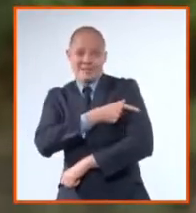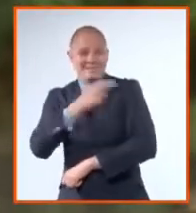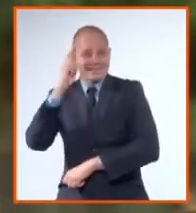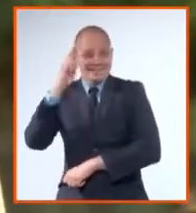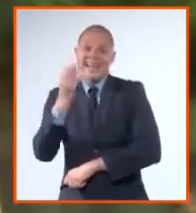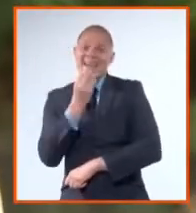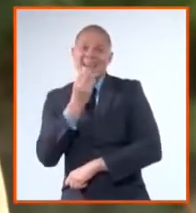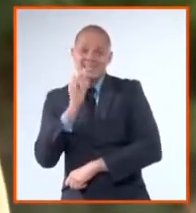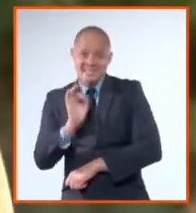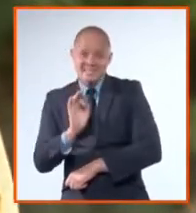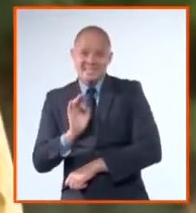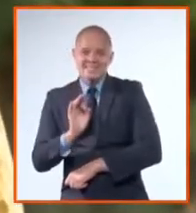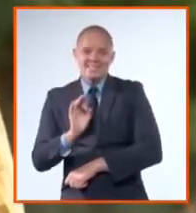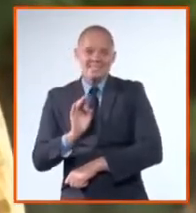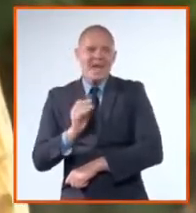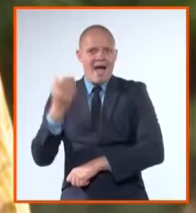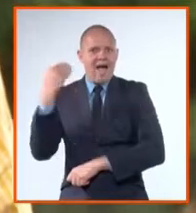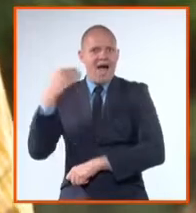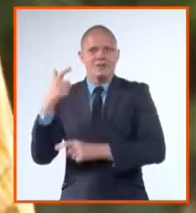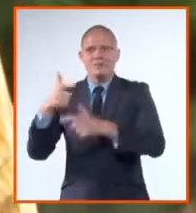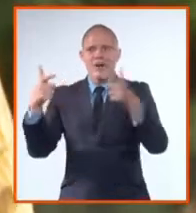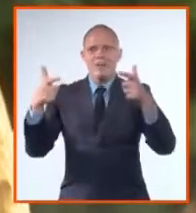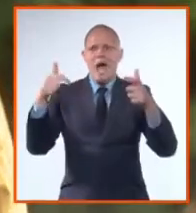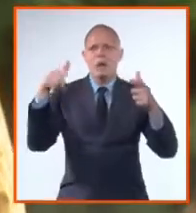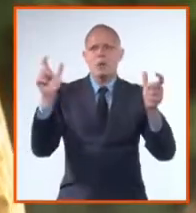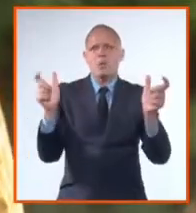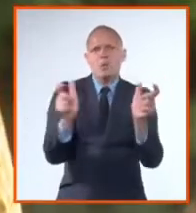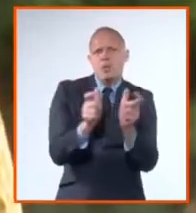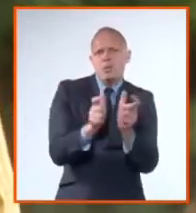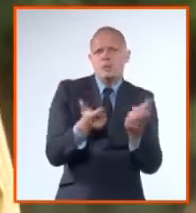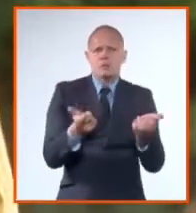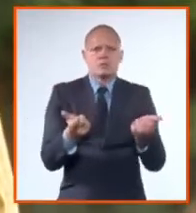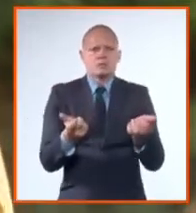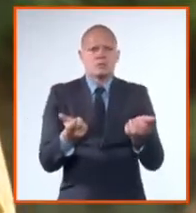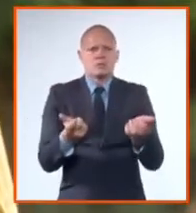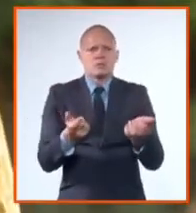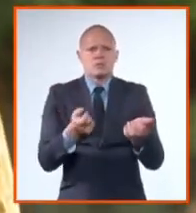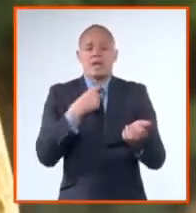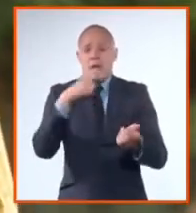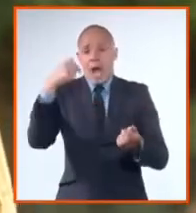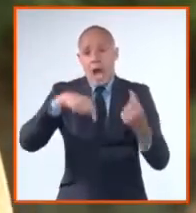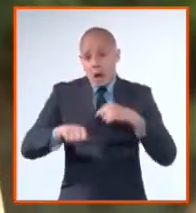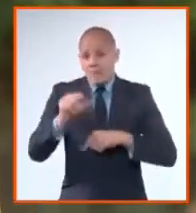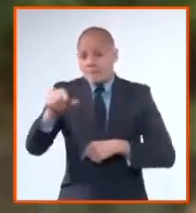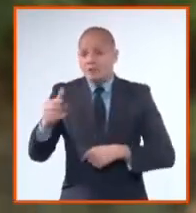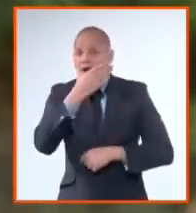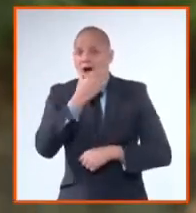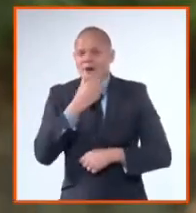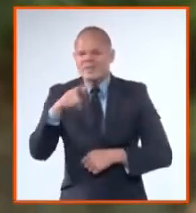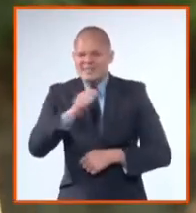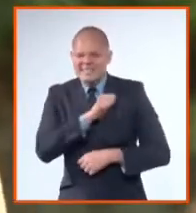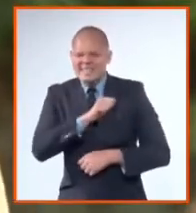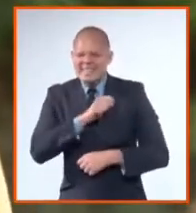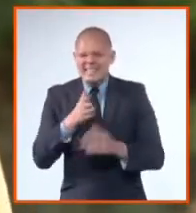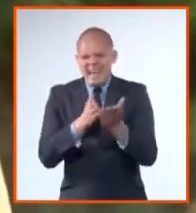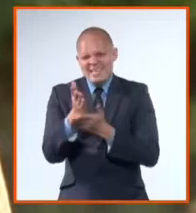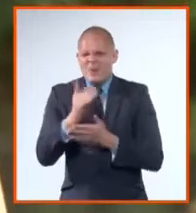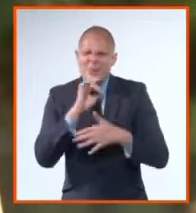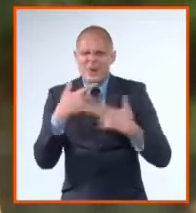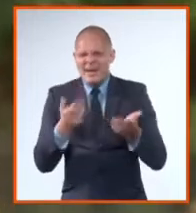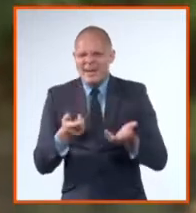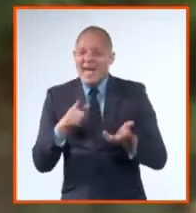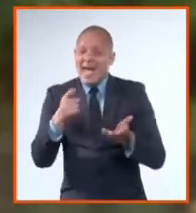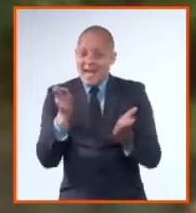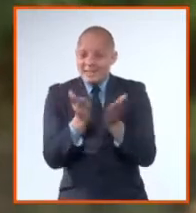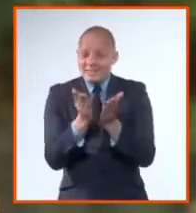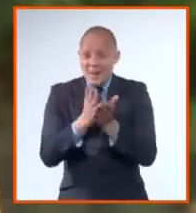años. Y que hoy estudiar física, matemática, química, biología o algo por el estilo es casi un delito. Y yo